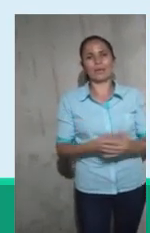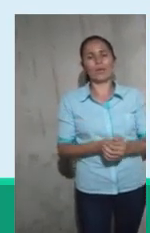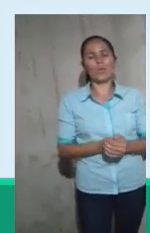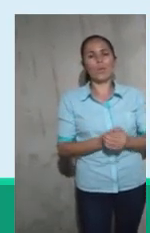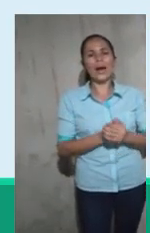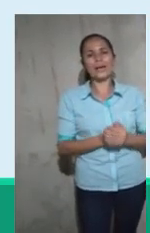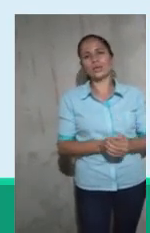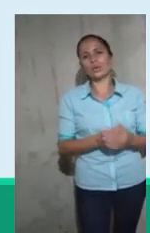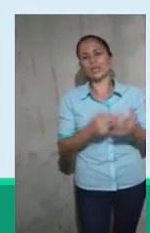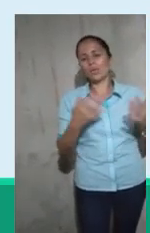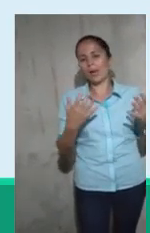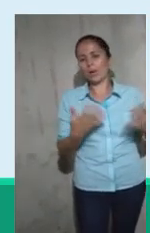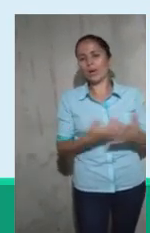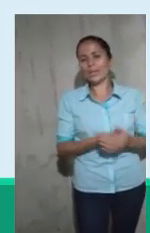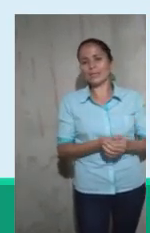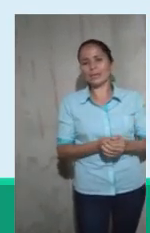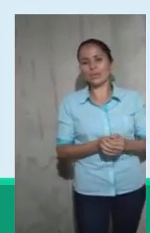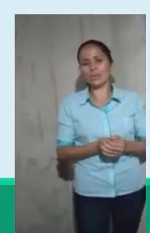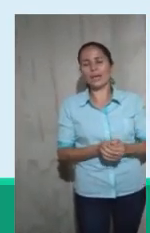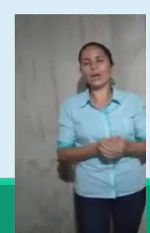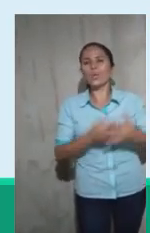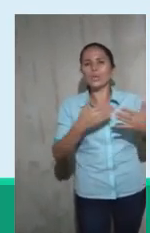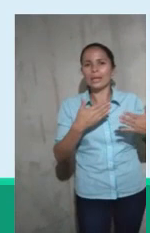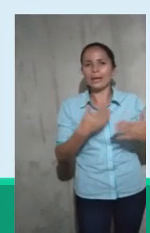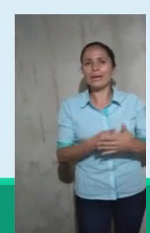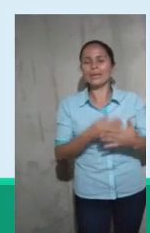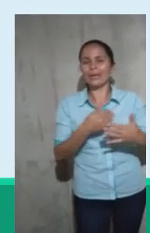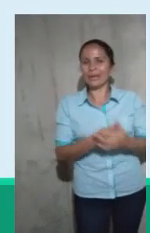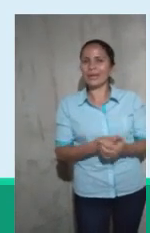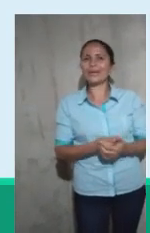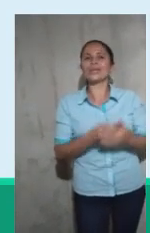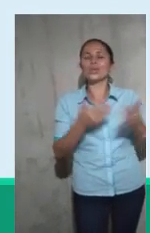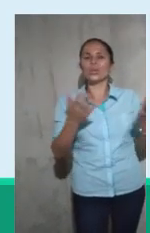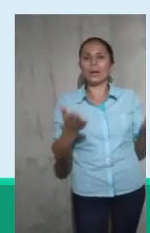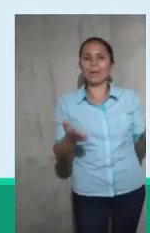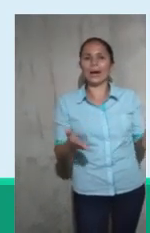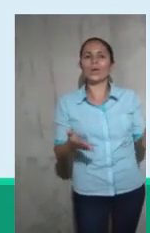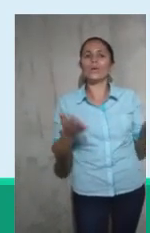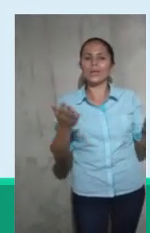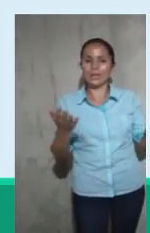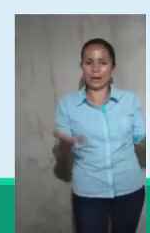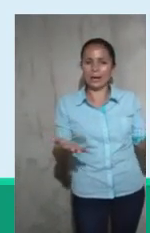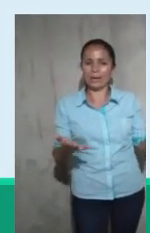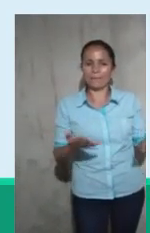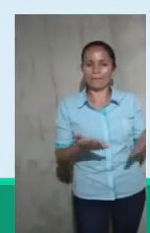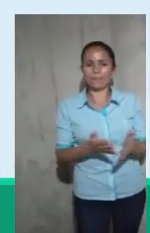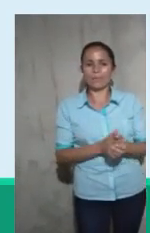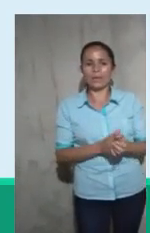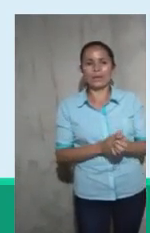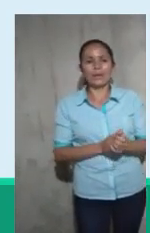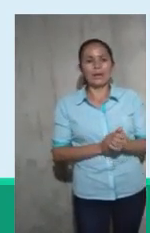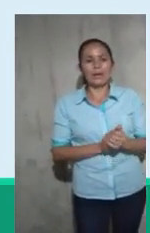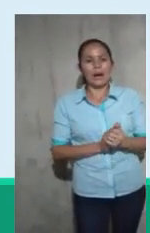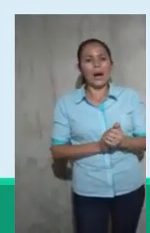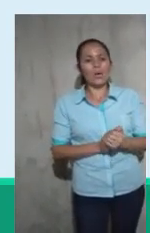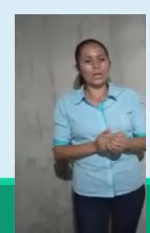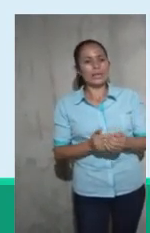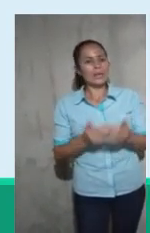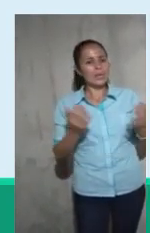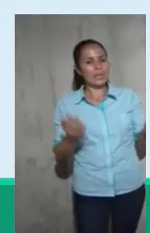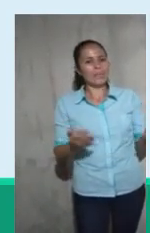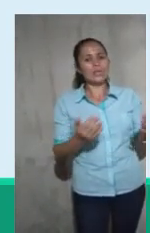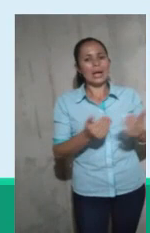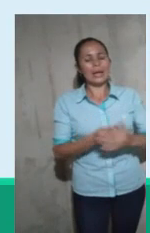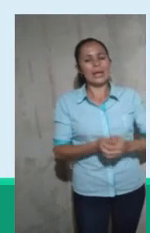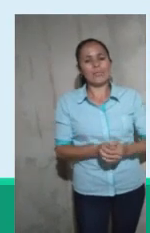seleccionar cuáles son esos valores que a usted le gustaría tener en su trabajo ideal. Ahora